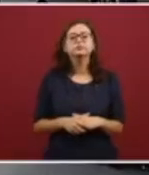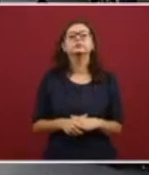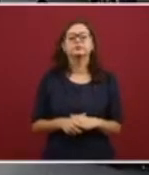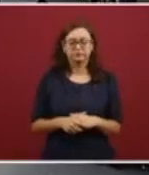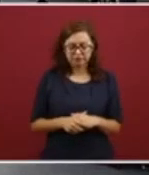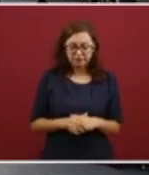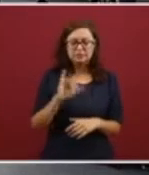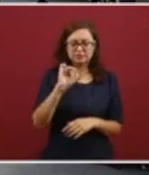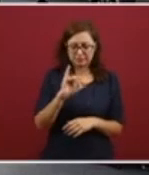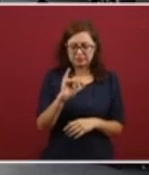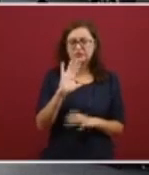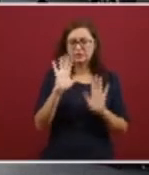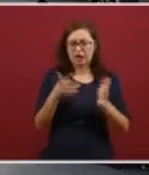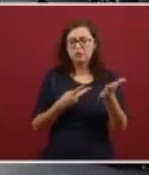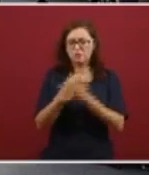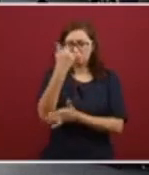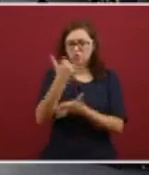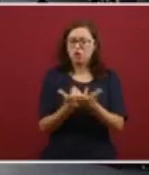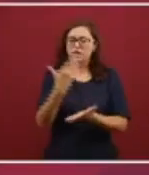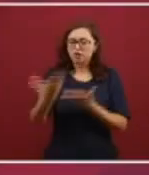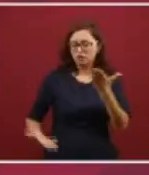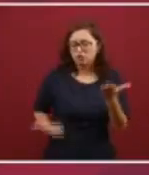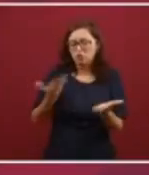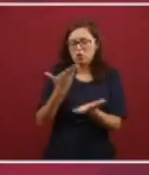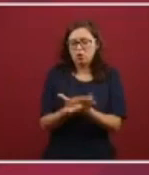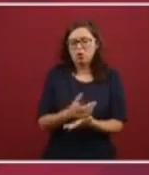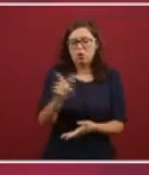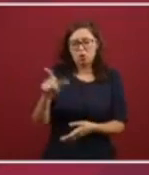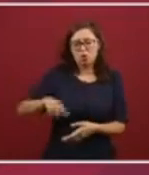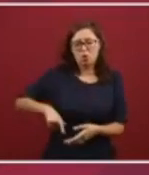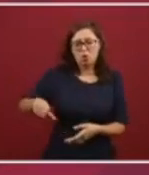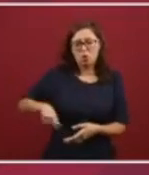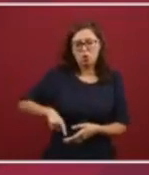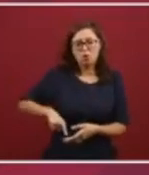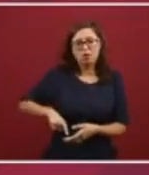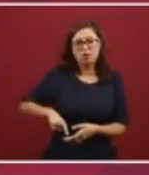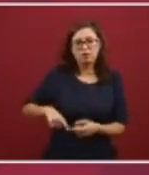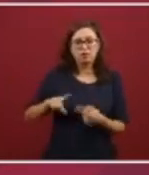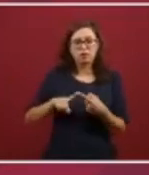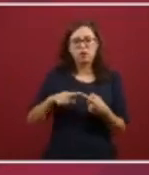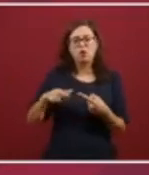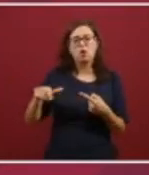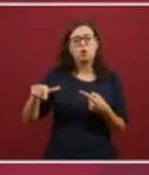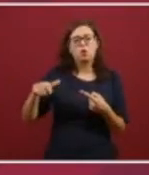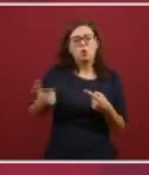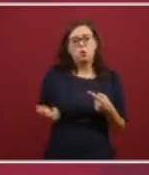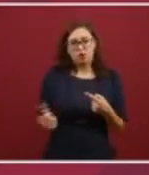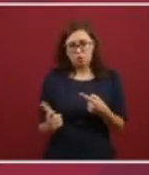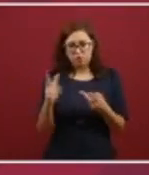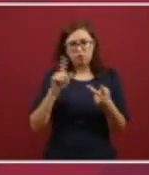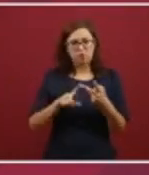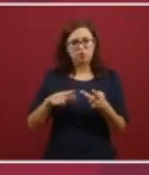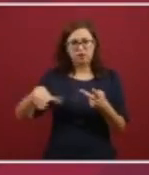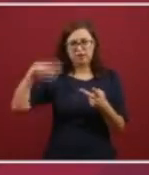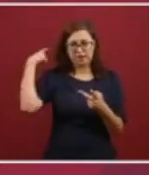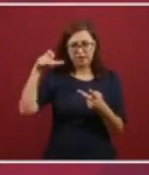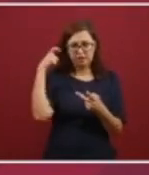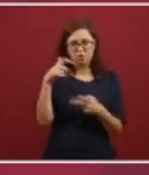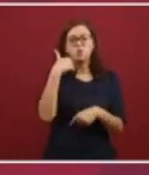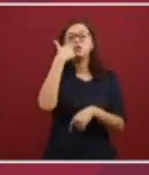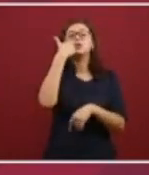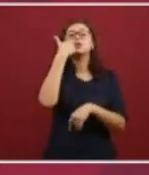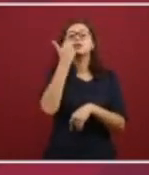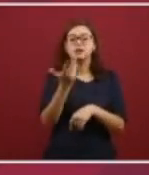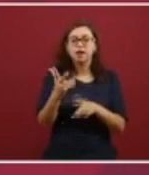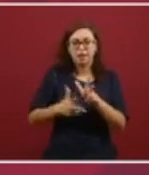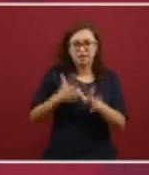sí lo están planteando los gobernadores de Guanajuato y de Querétaro, lo del tren, y